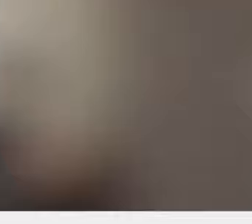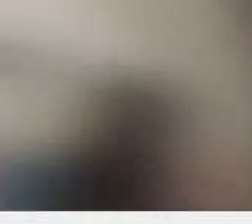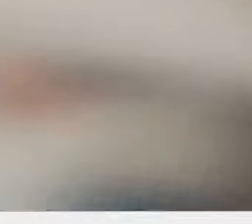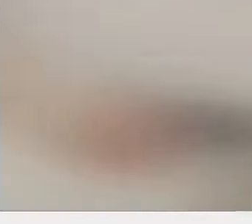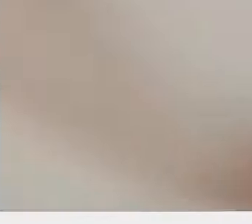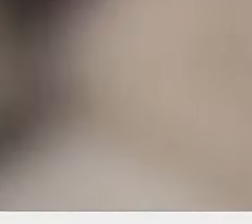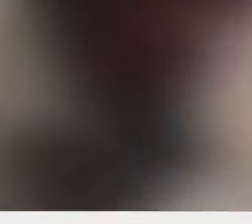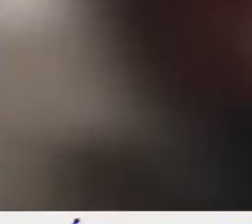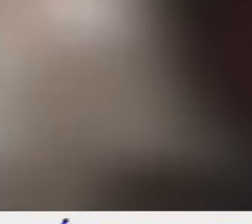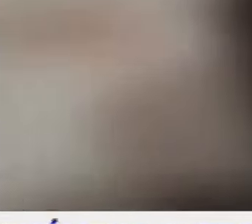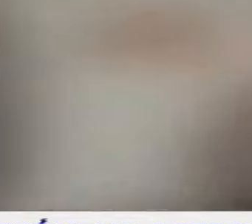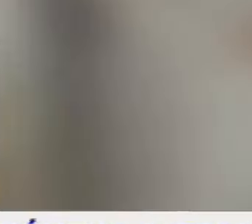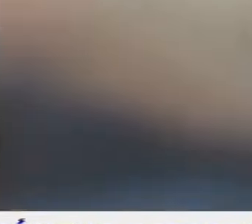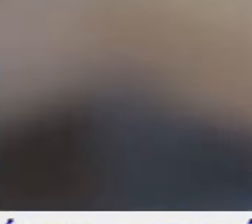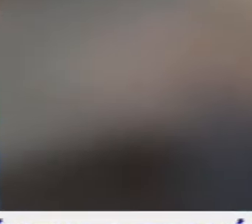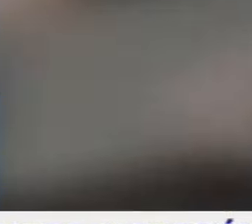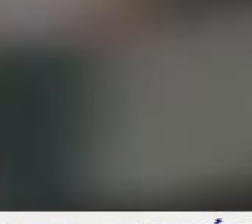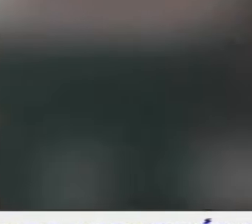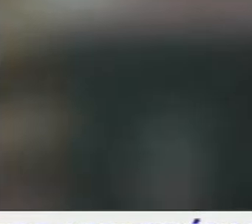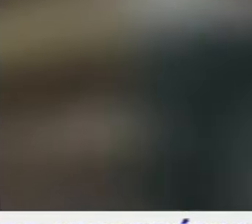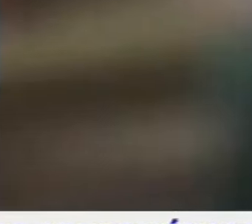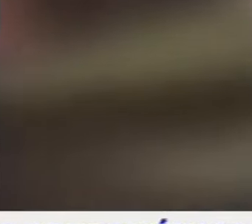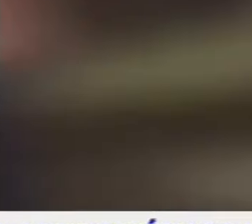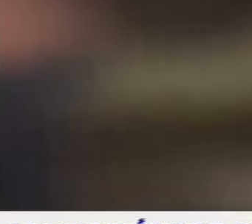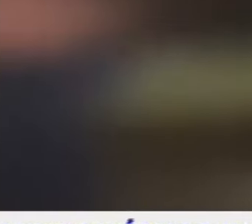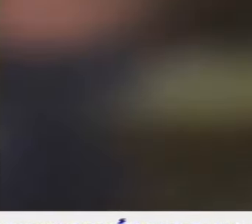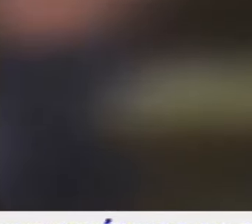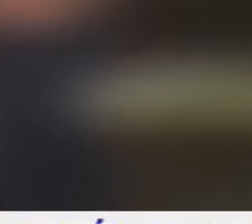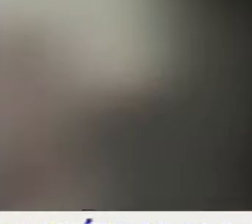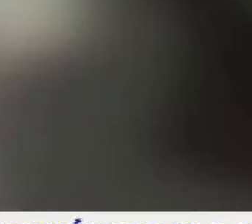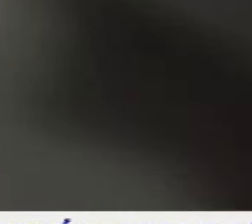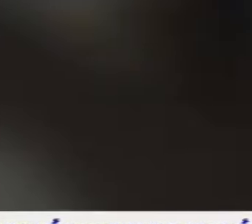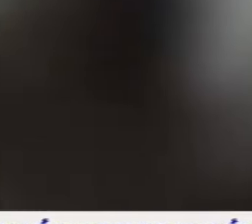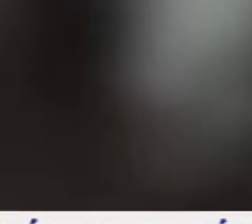de sorpresa a hacer una pijamada.